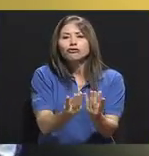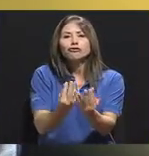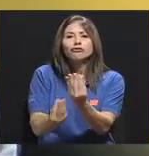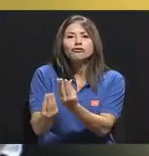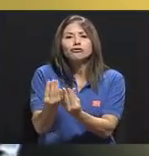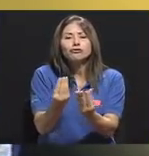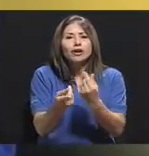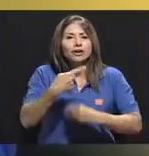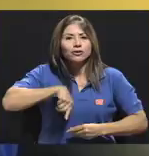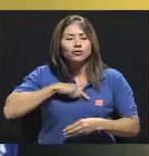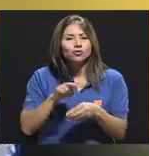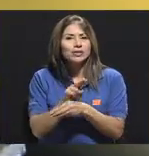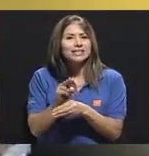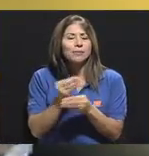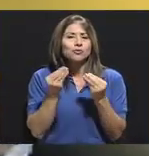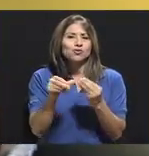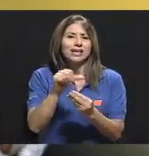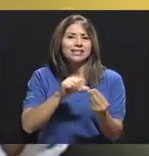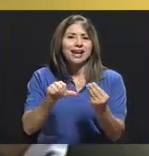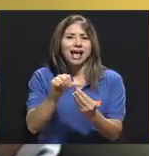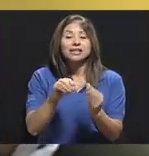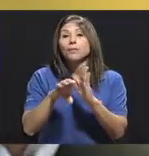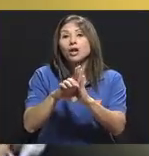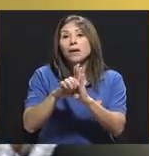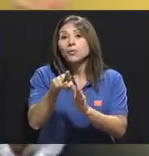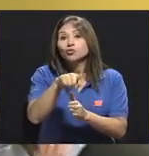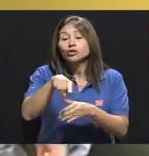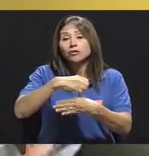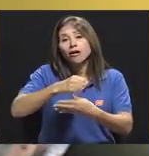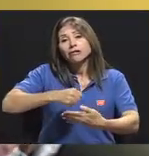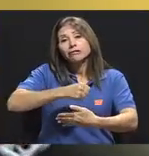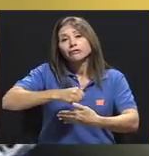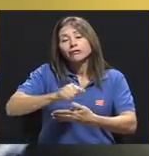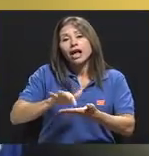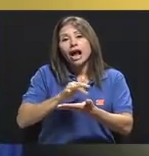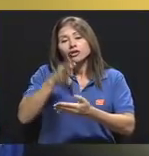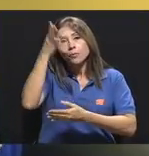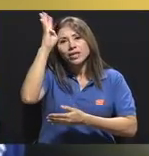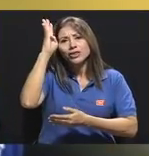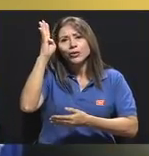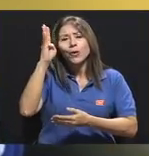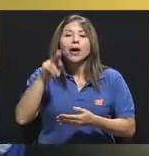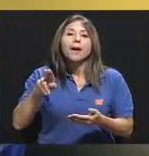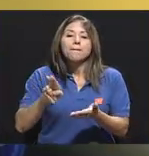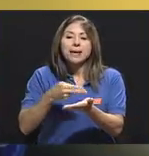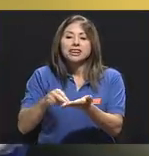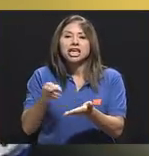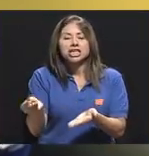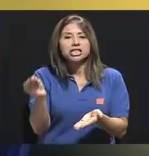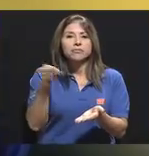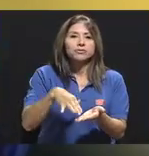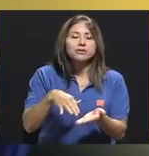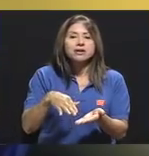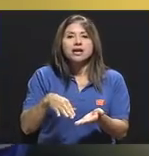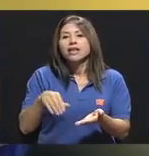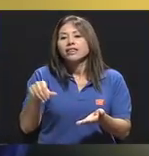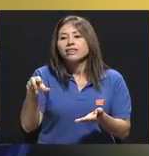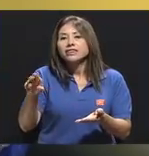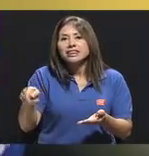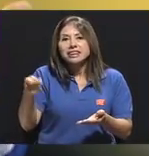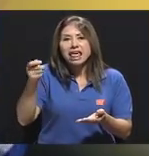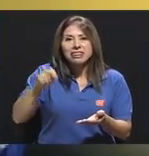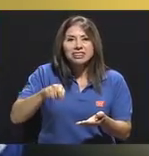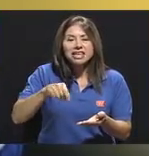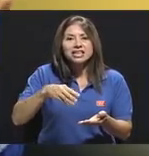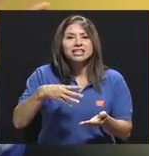usamos muchas grasas hablemos de para hacer un gallo pinto usamos mucha mantequilla le agregamos natilla eh o sea es mucha cantidad